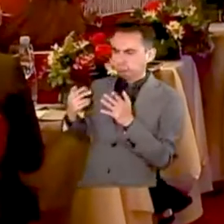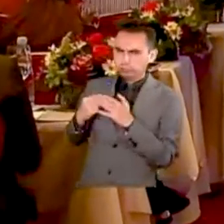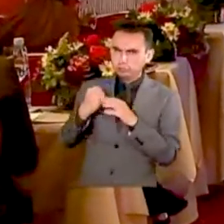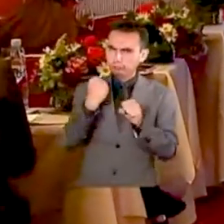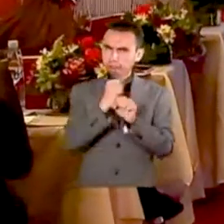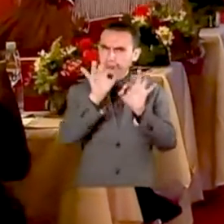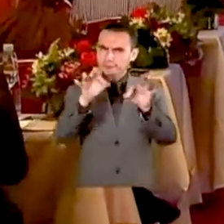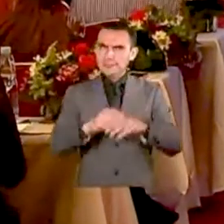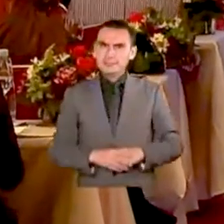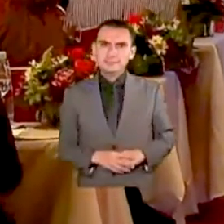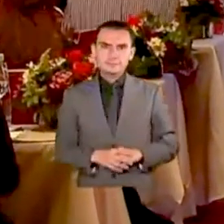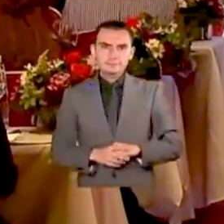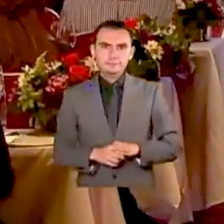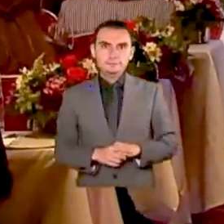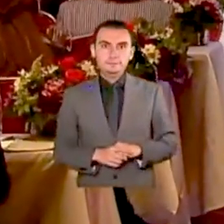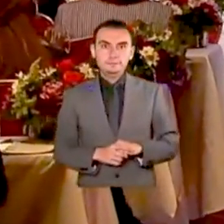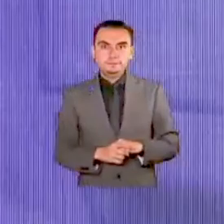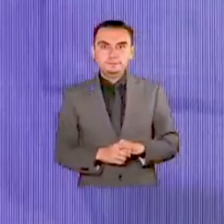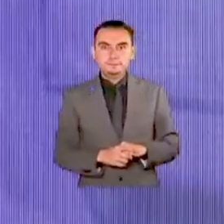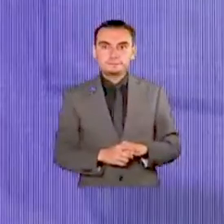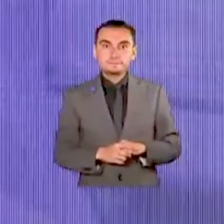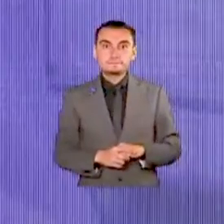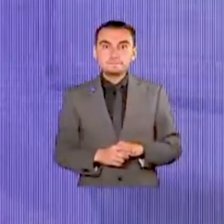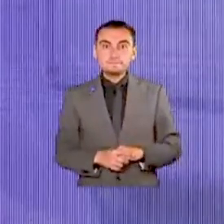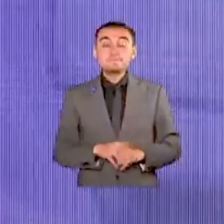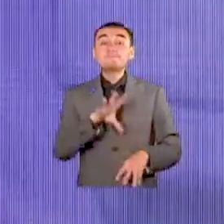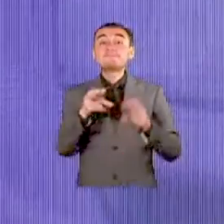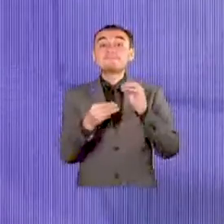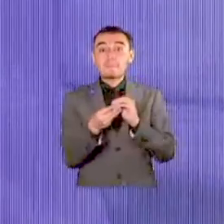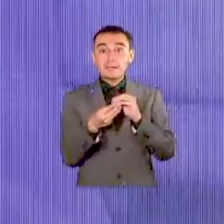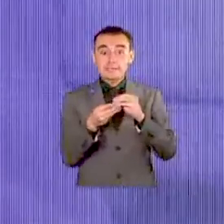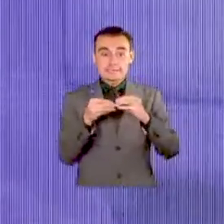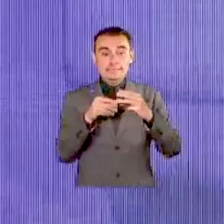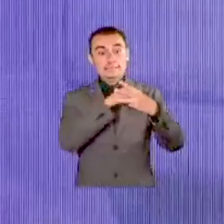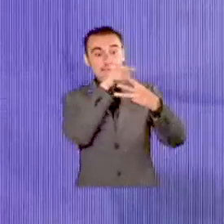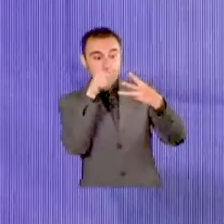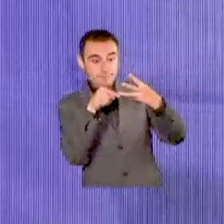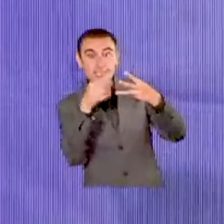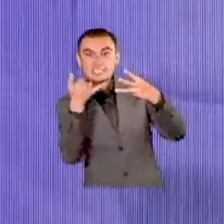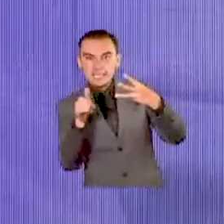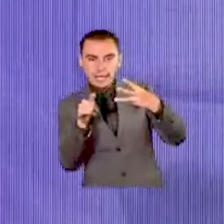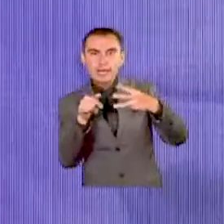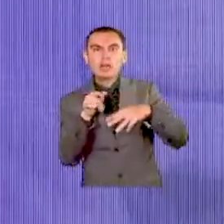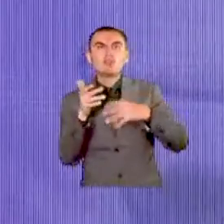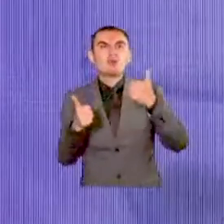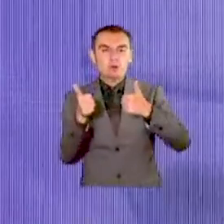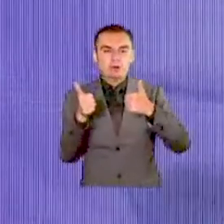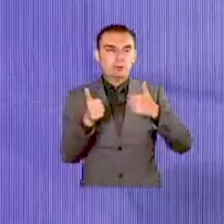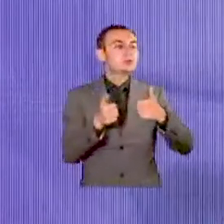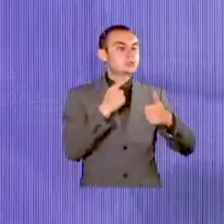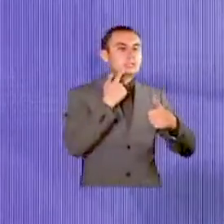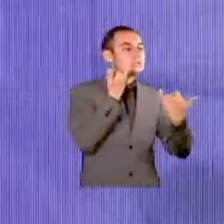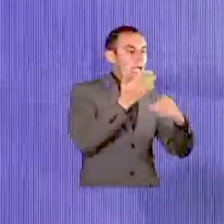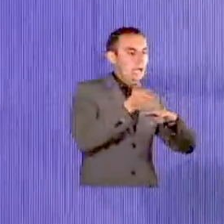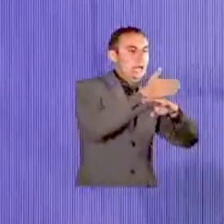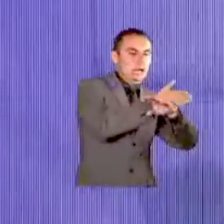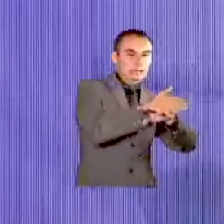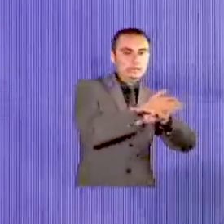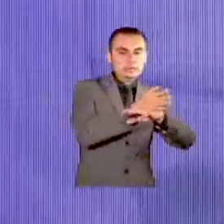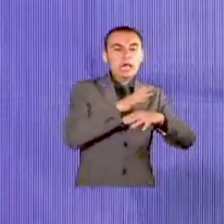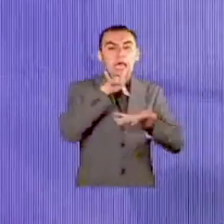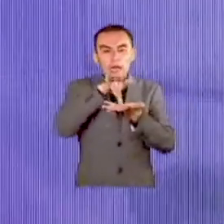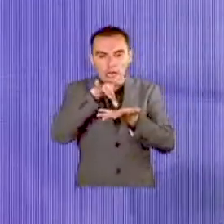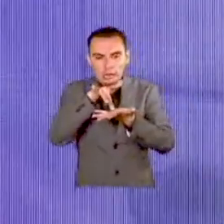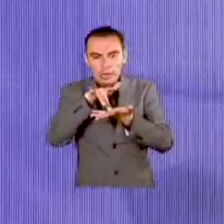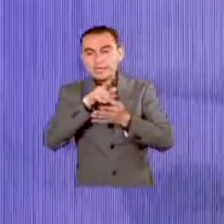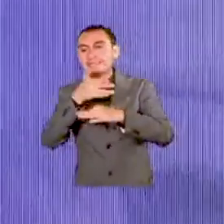actuación. De igual manera, en el momento posterior a la protesta, acompañando junto con los demás